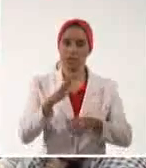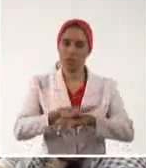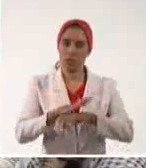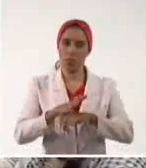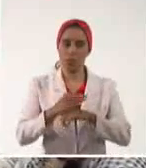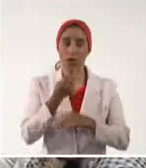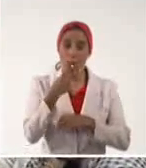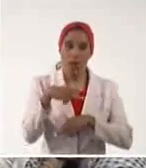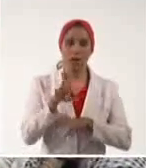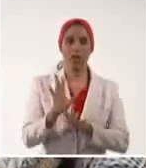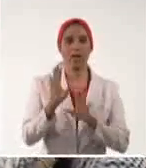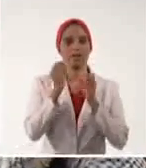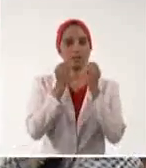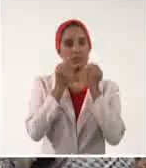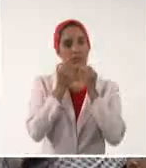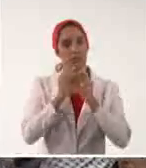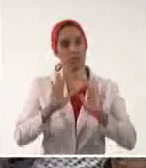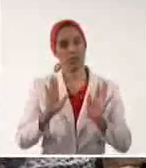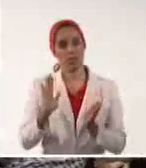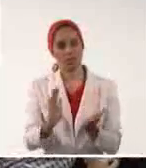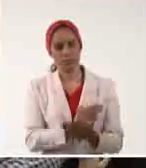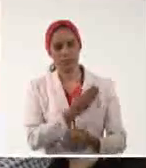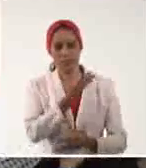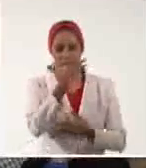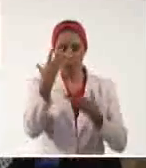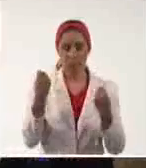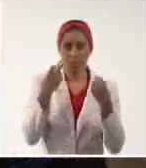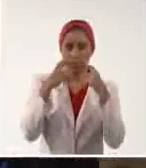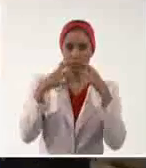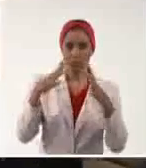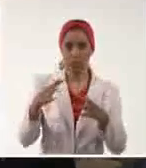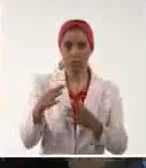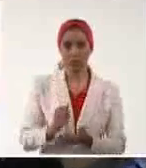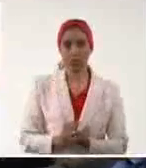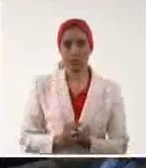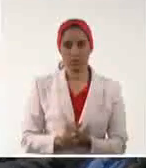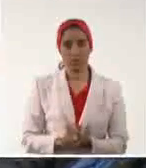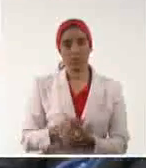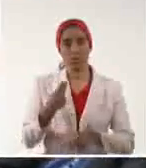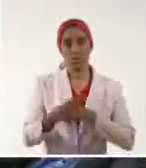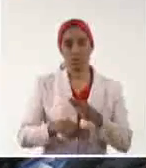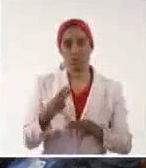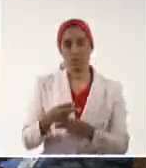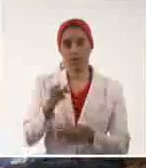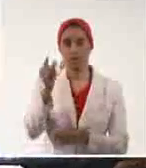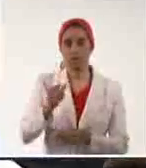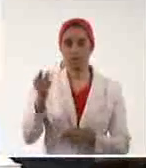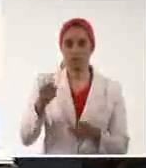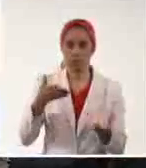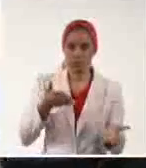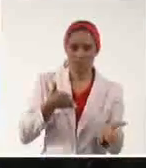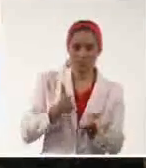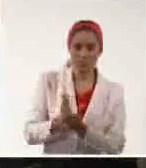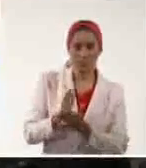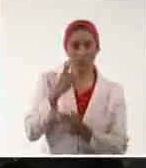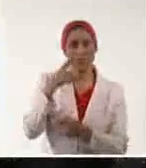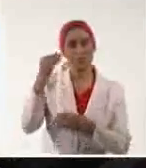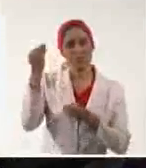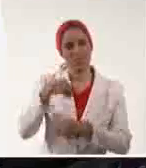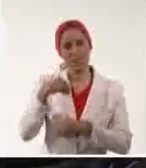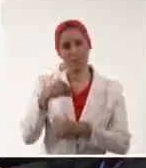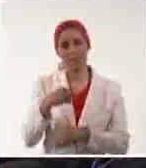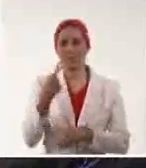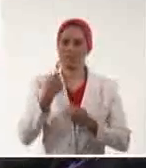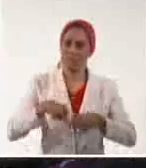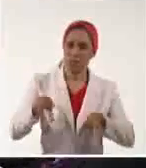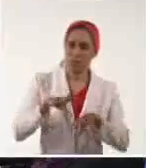sociedad cubana. Hacerlo equivaldría a actuar como aquellos que hoy pretenden negar el genocidio israelí en Gaza,